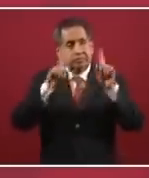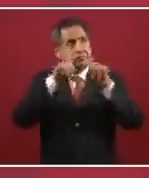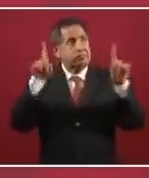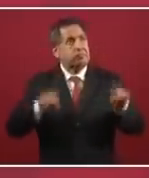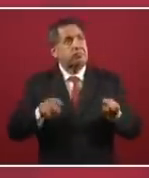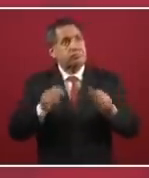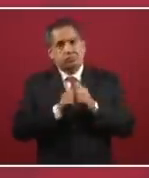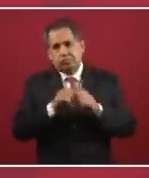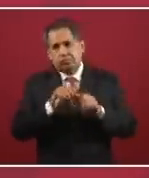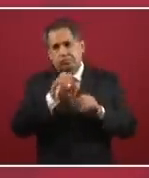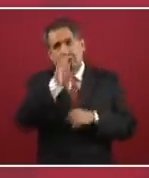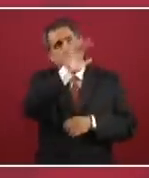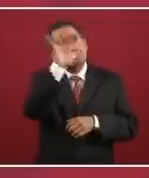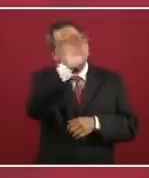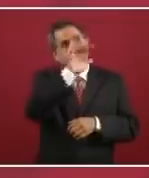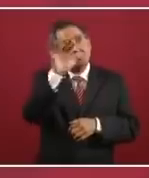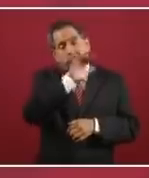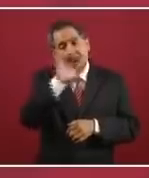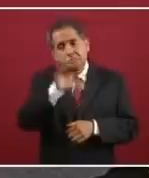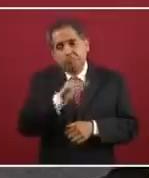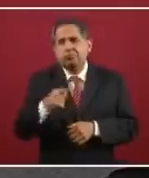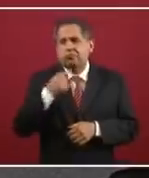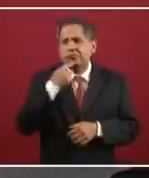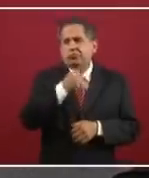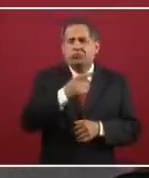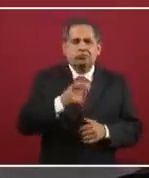y ahí aparecía